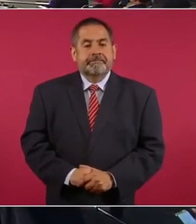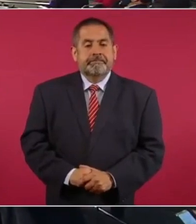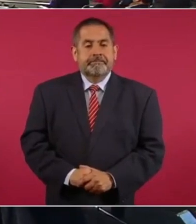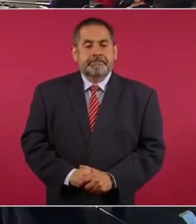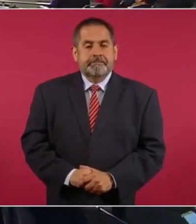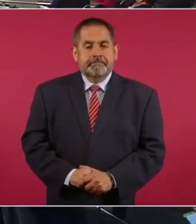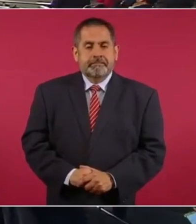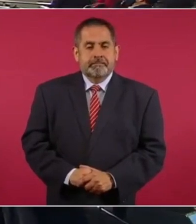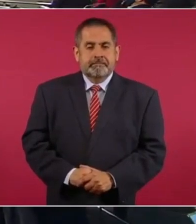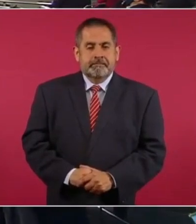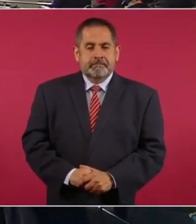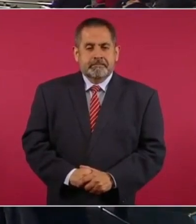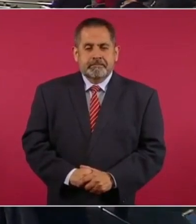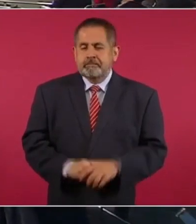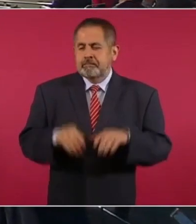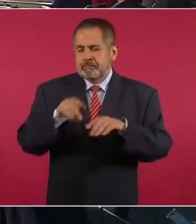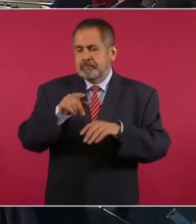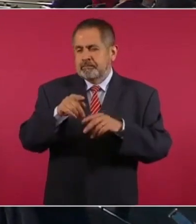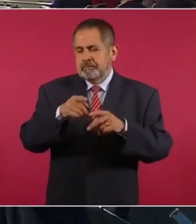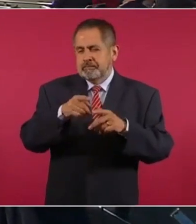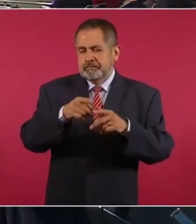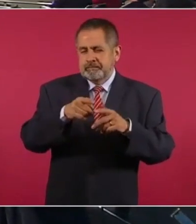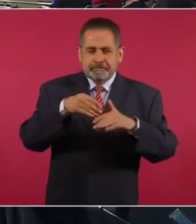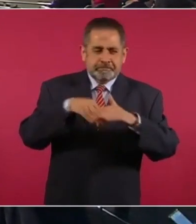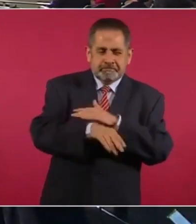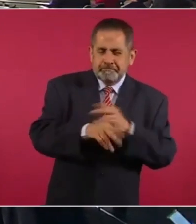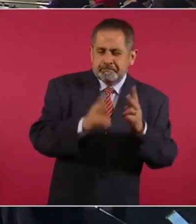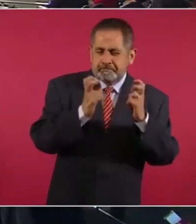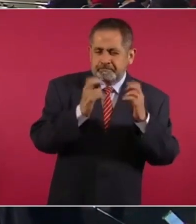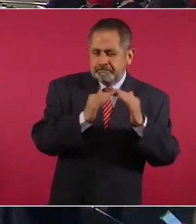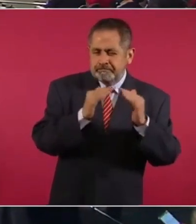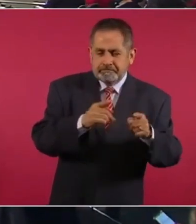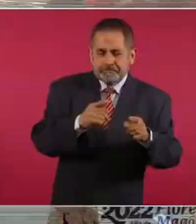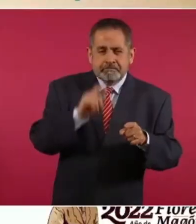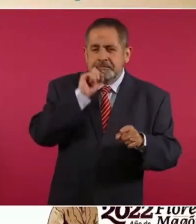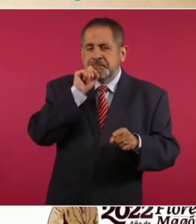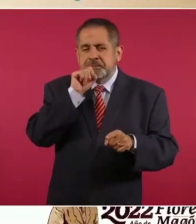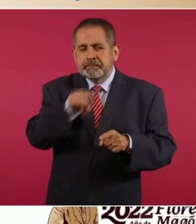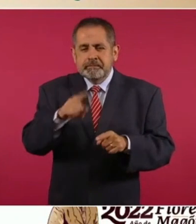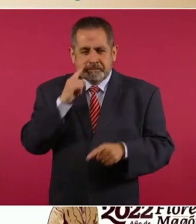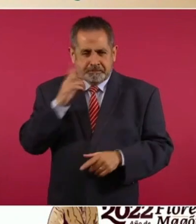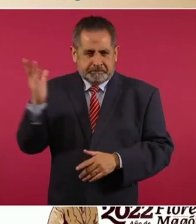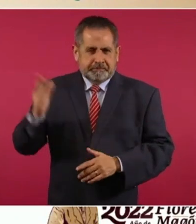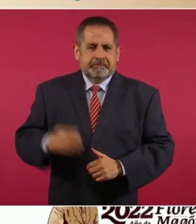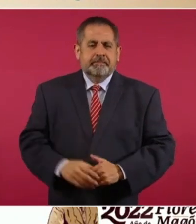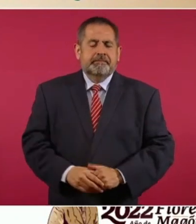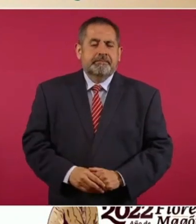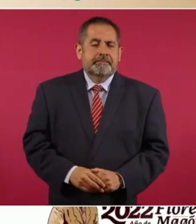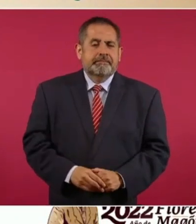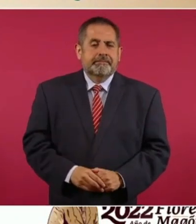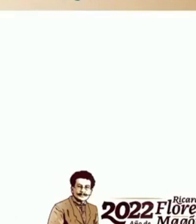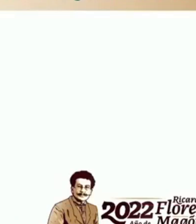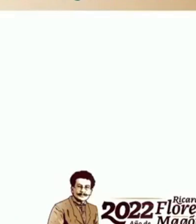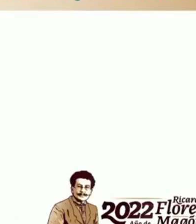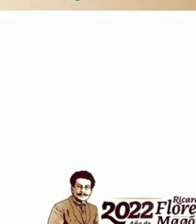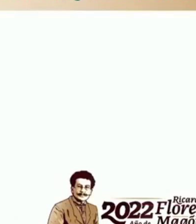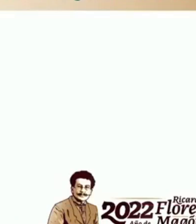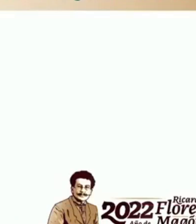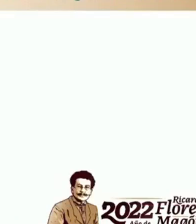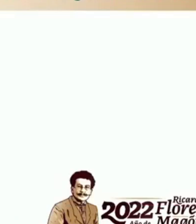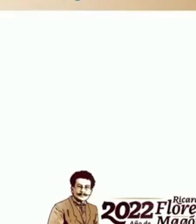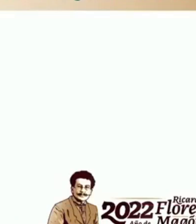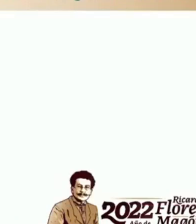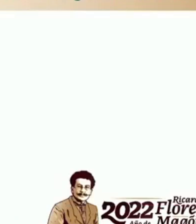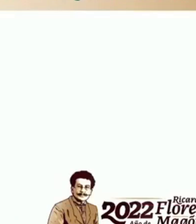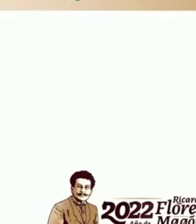pero este es homicidio, pero lo mismo, que ese es un delito donde no hay cifra